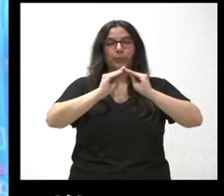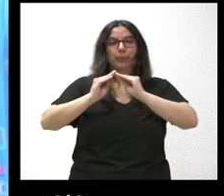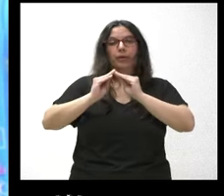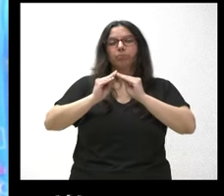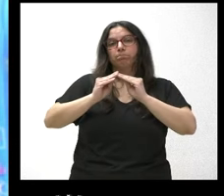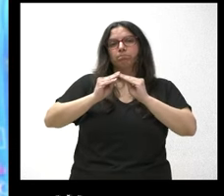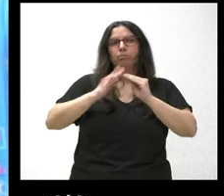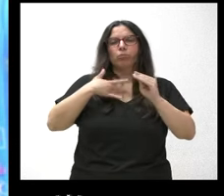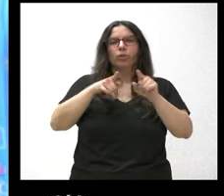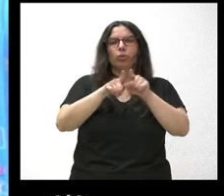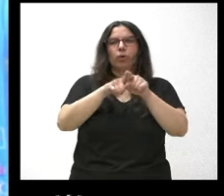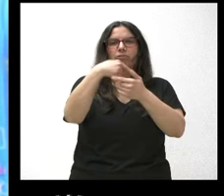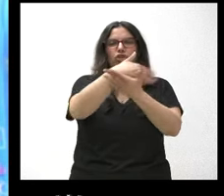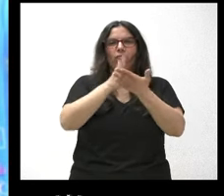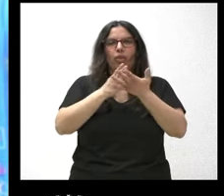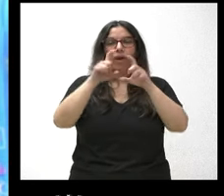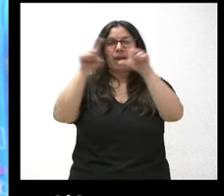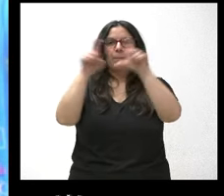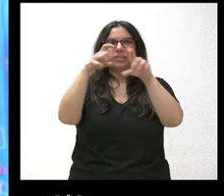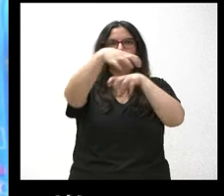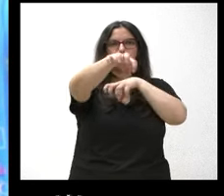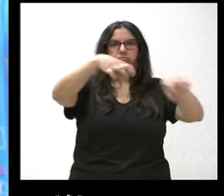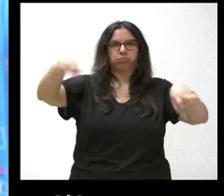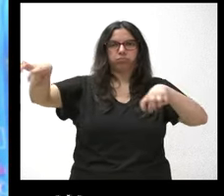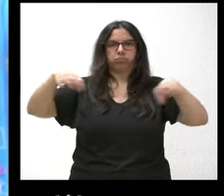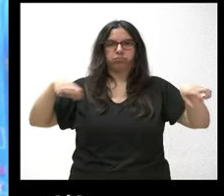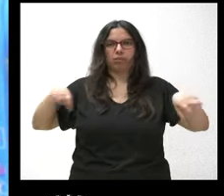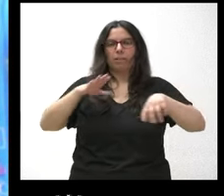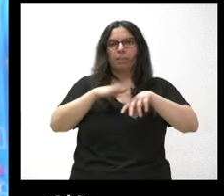considerar troceados por parte de las empresas que lo solicitan, de las autorizaciones,